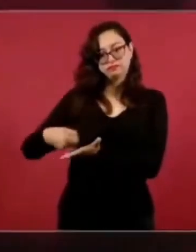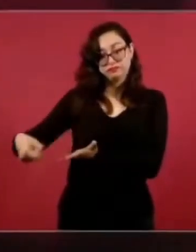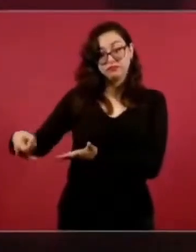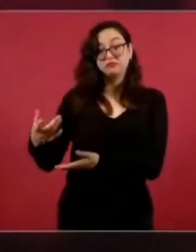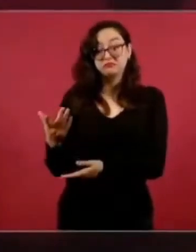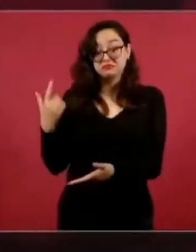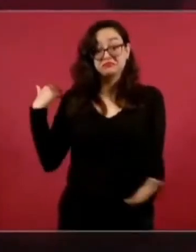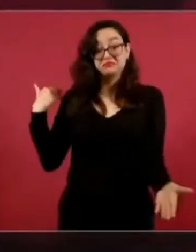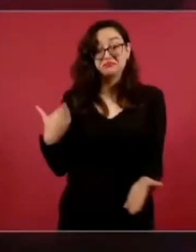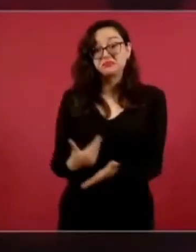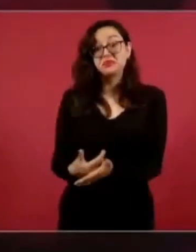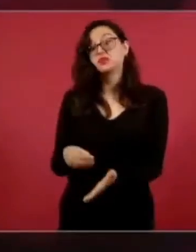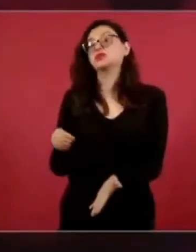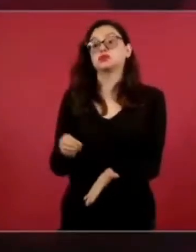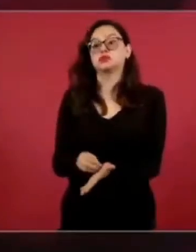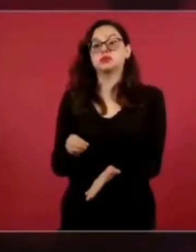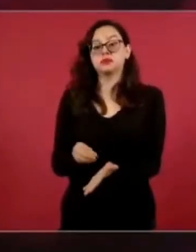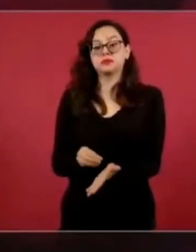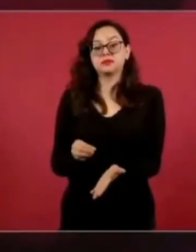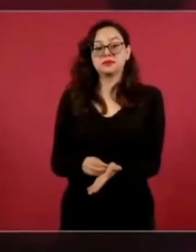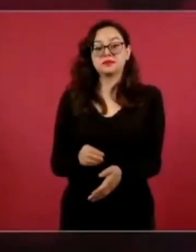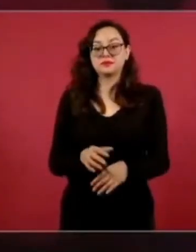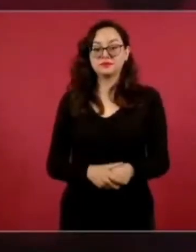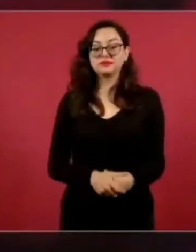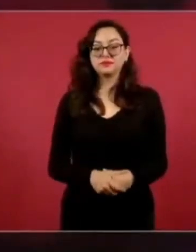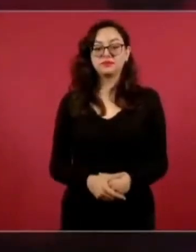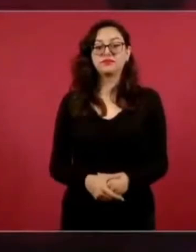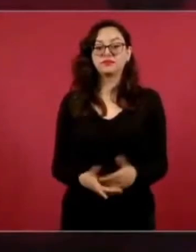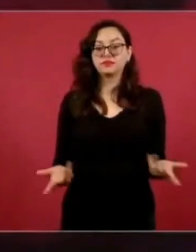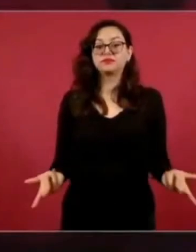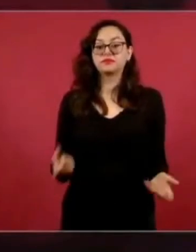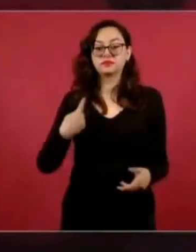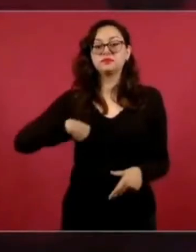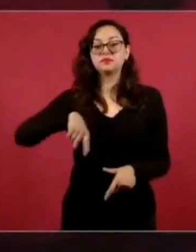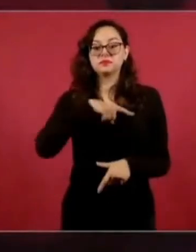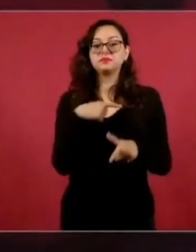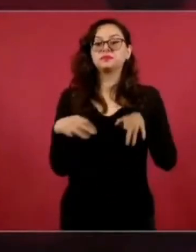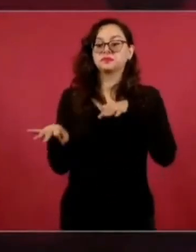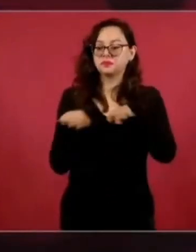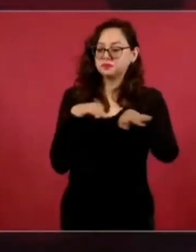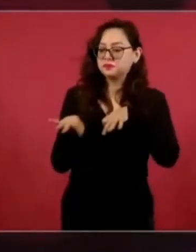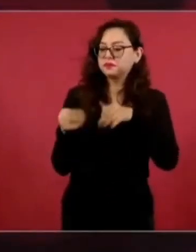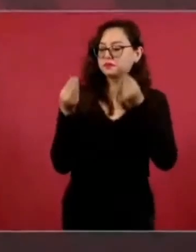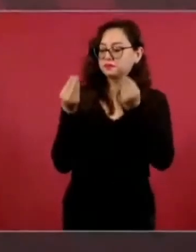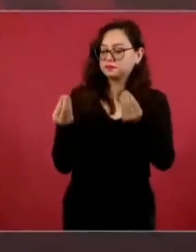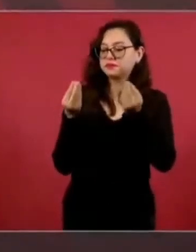todavía. Entonces hicimos muchas cosas con un gobernador